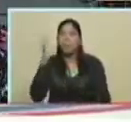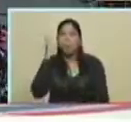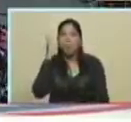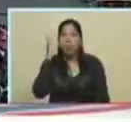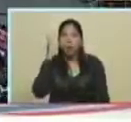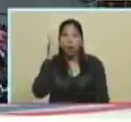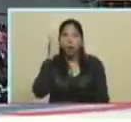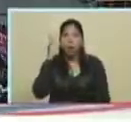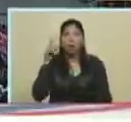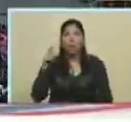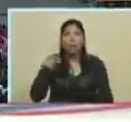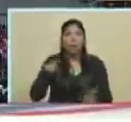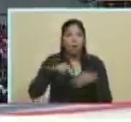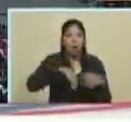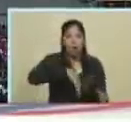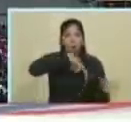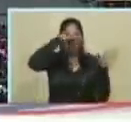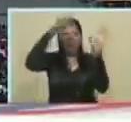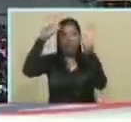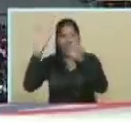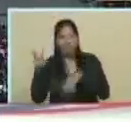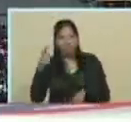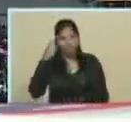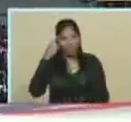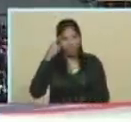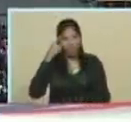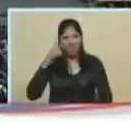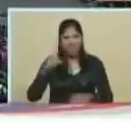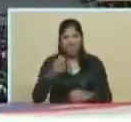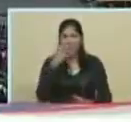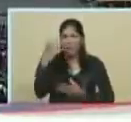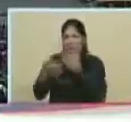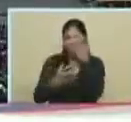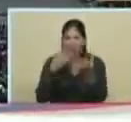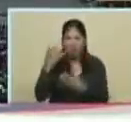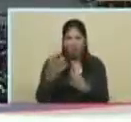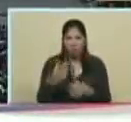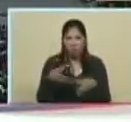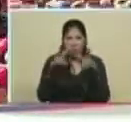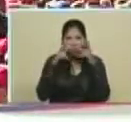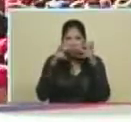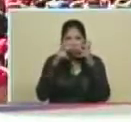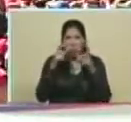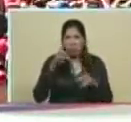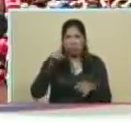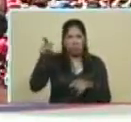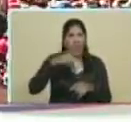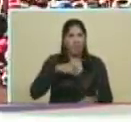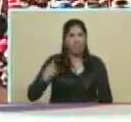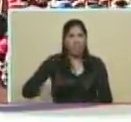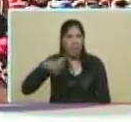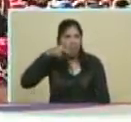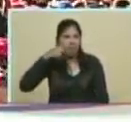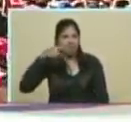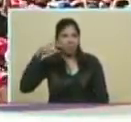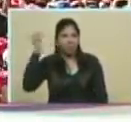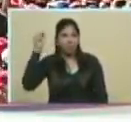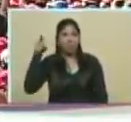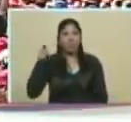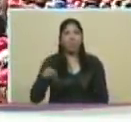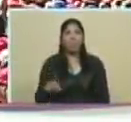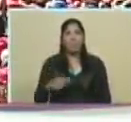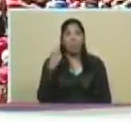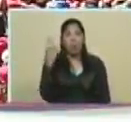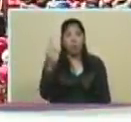Vamos a hacer una ola a las mujeres, de aquí para allá, con un rugido que se escuche en la China. A la una, a las dos,